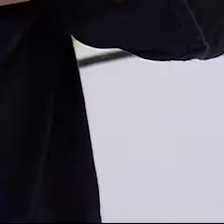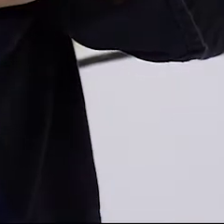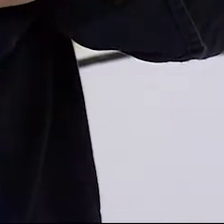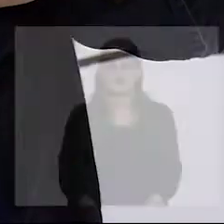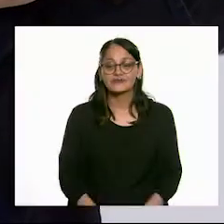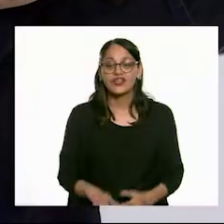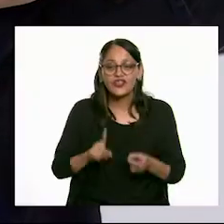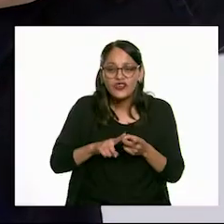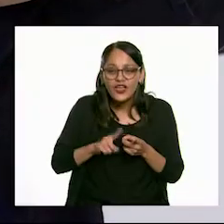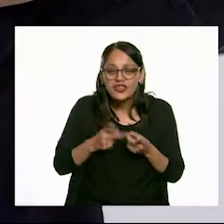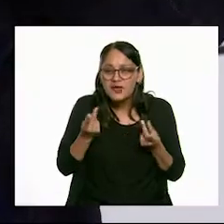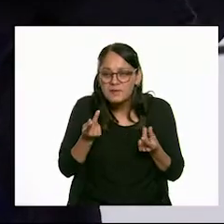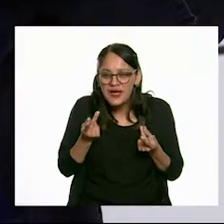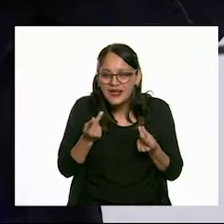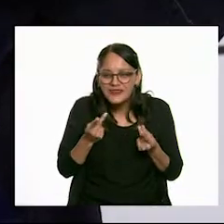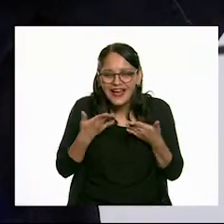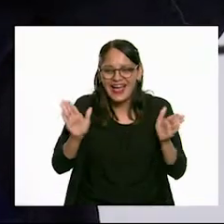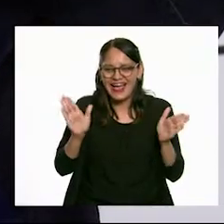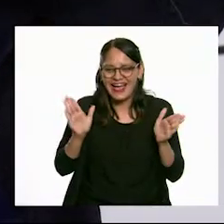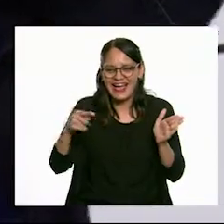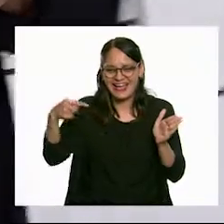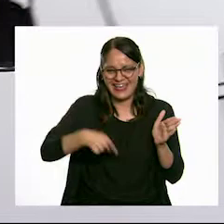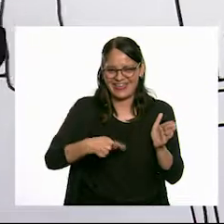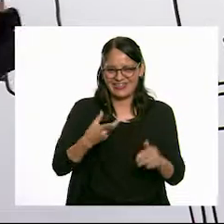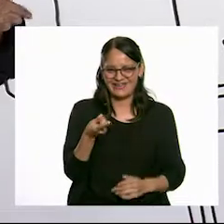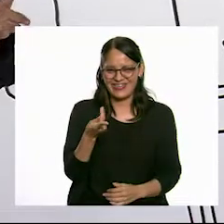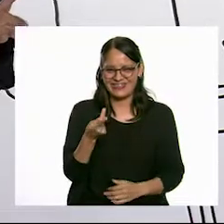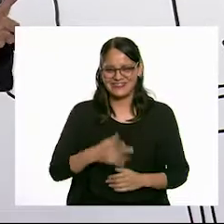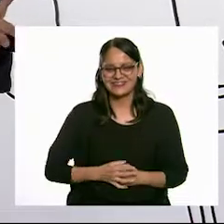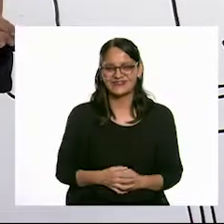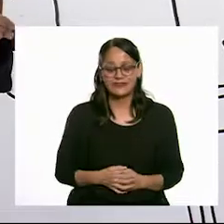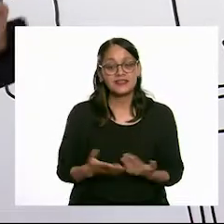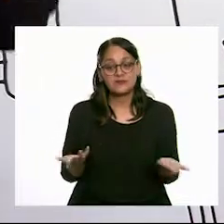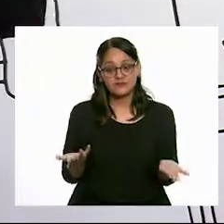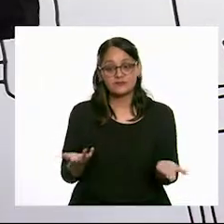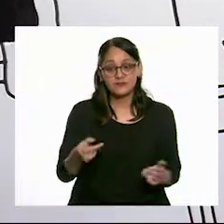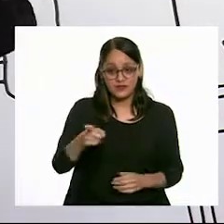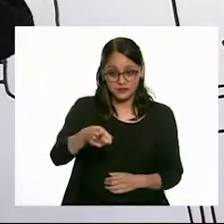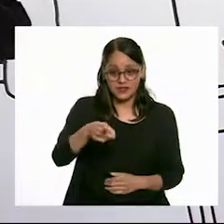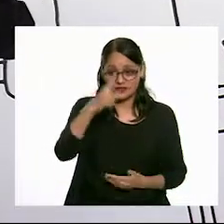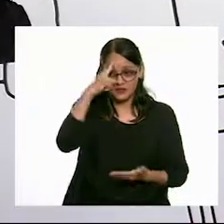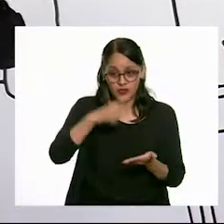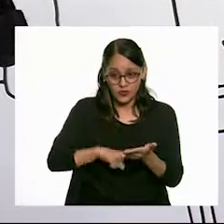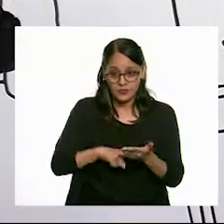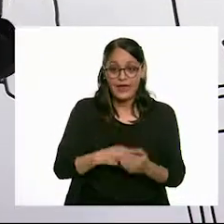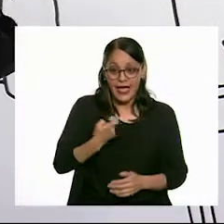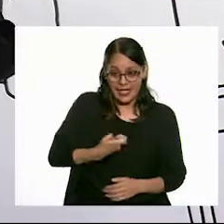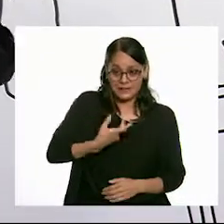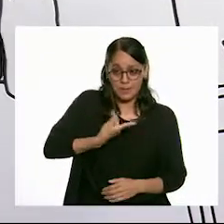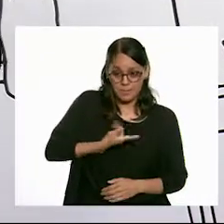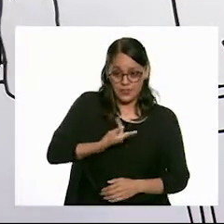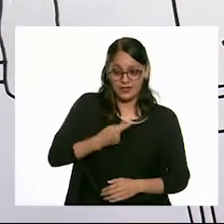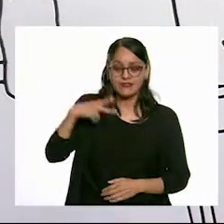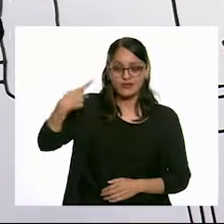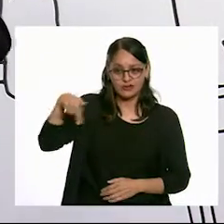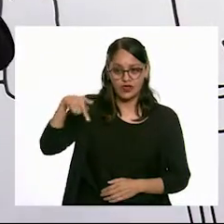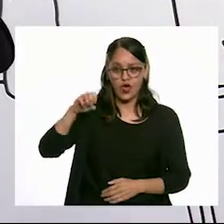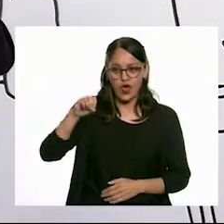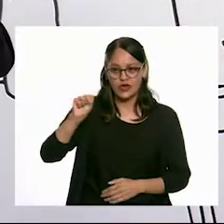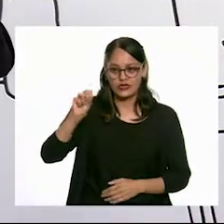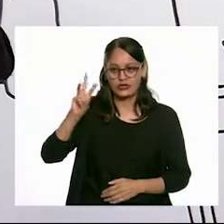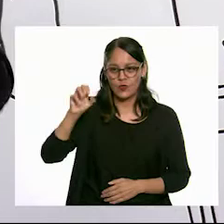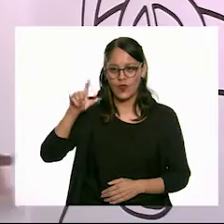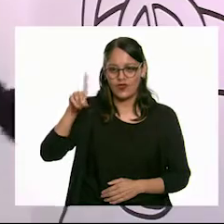¡Onda el perrito! ¡Aquí está! Aunque no lo crean, realmente este es el perro de Osvaldo que se